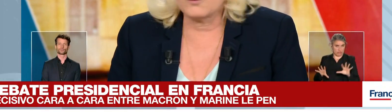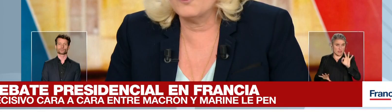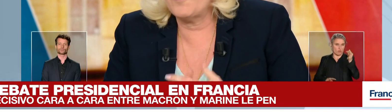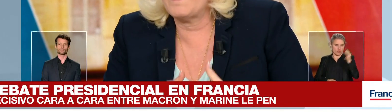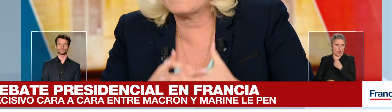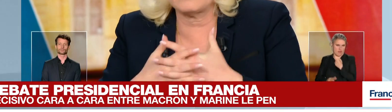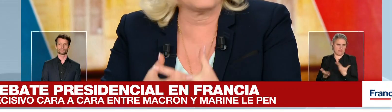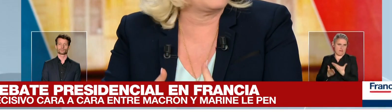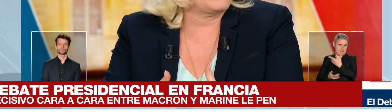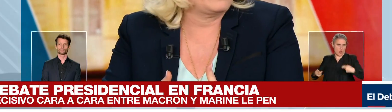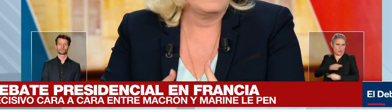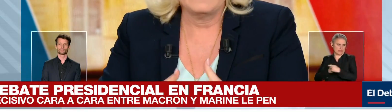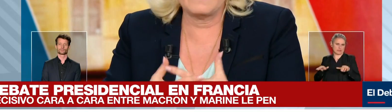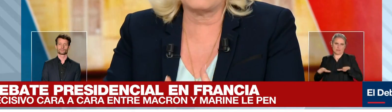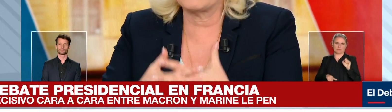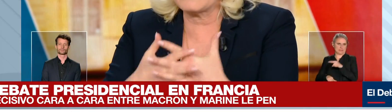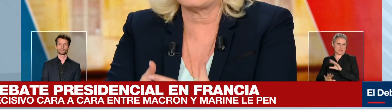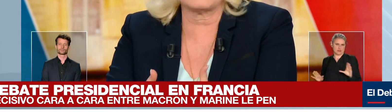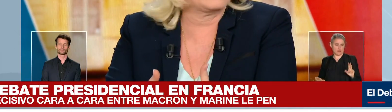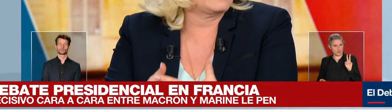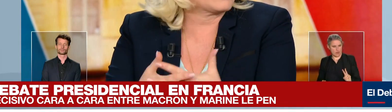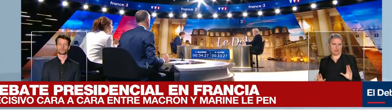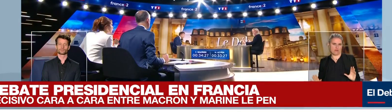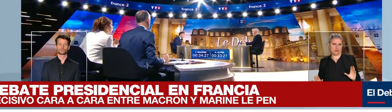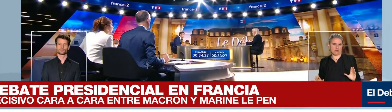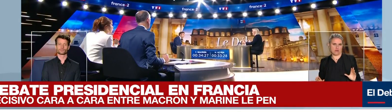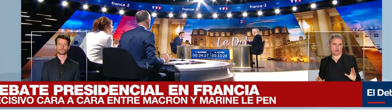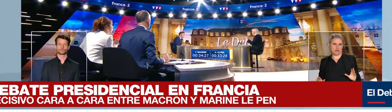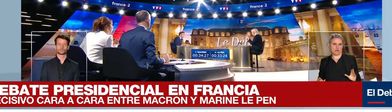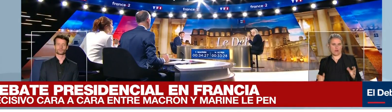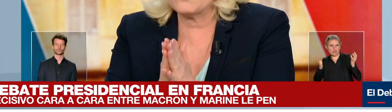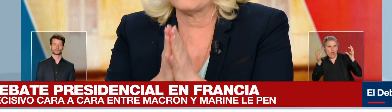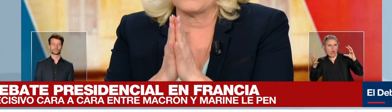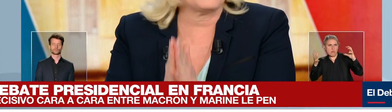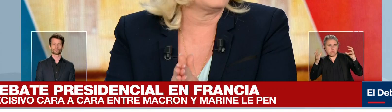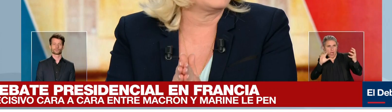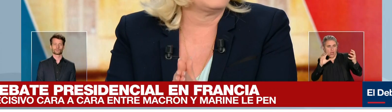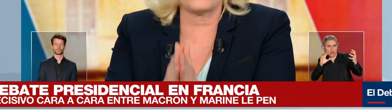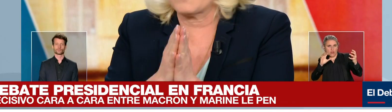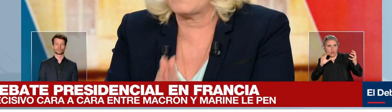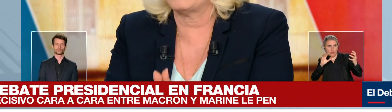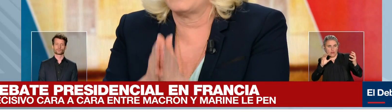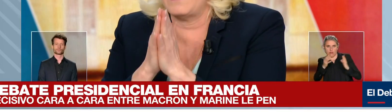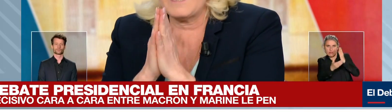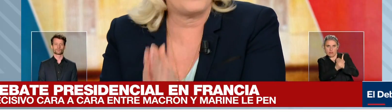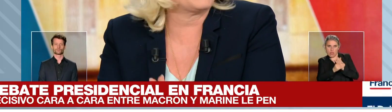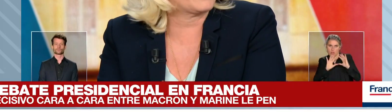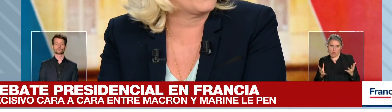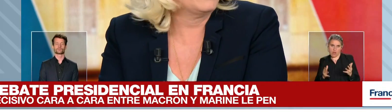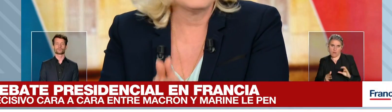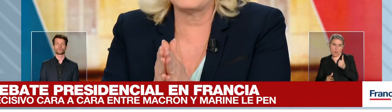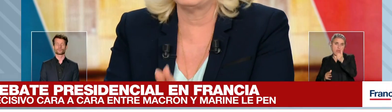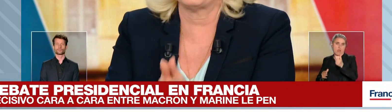Francia el 50%, de hecho. O sea que no se puede decir seriamente que vamos a combatir este problema negándonos a mirar,